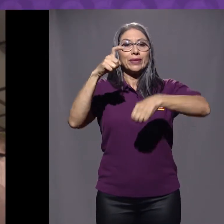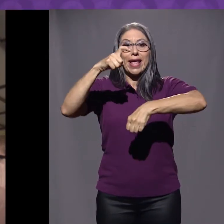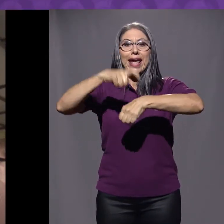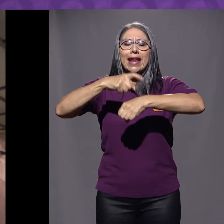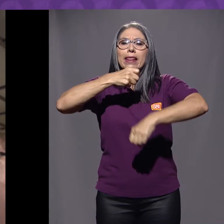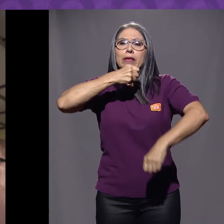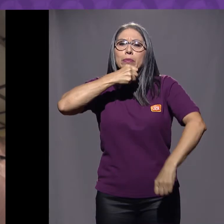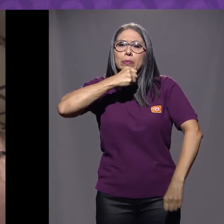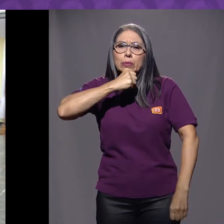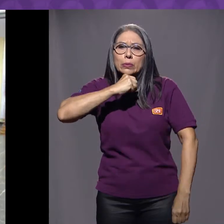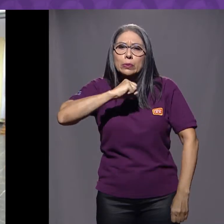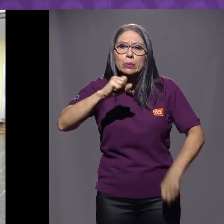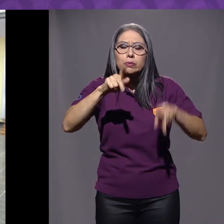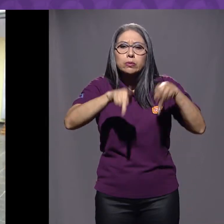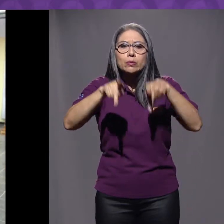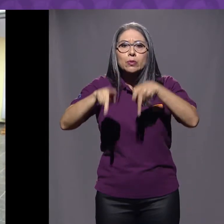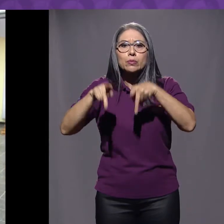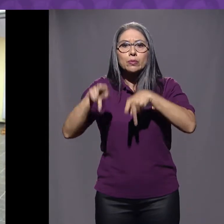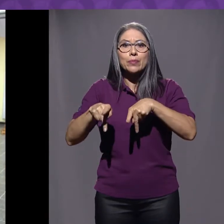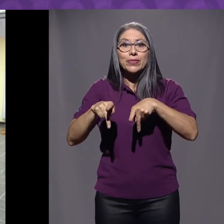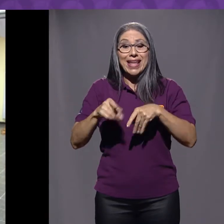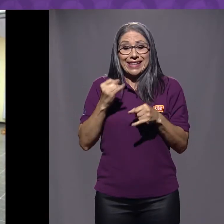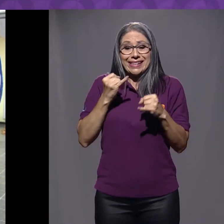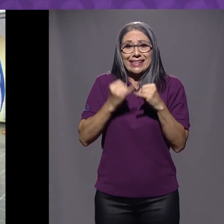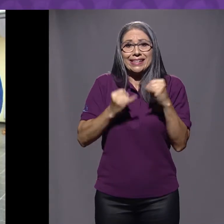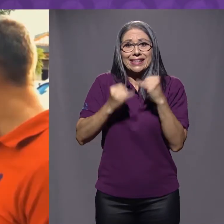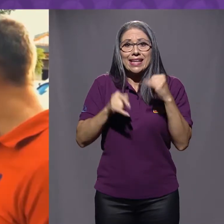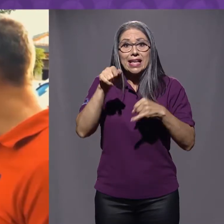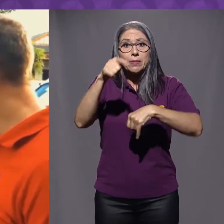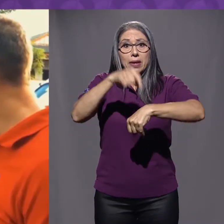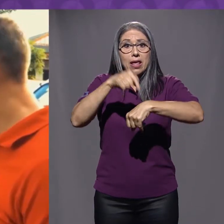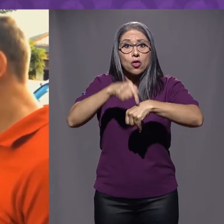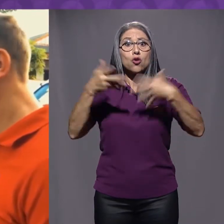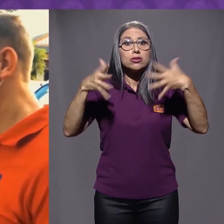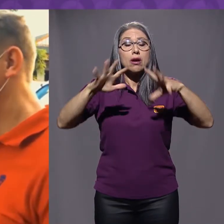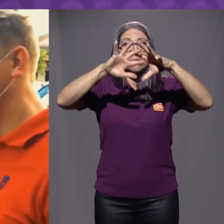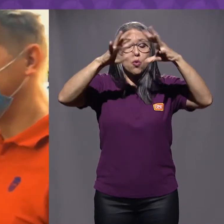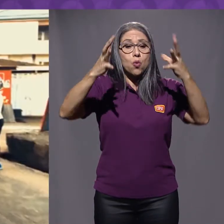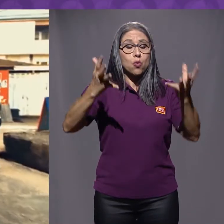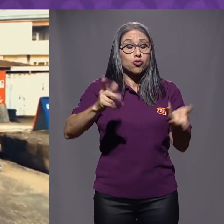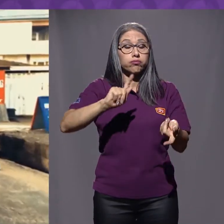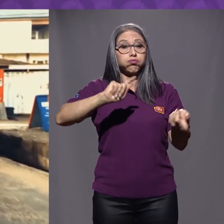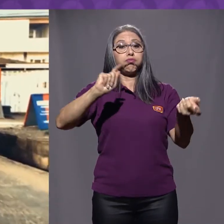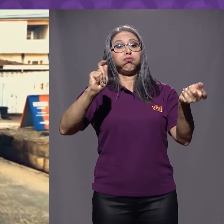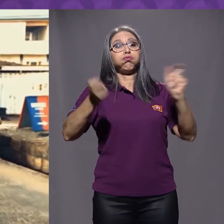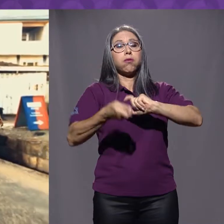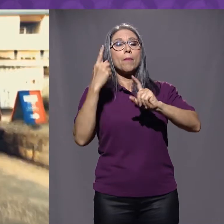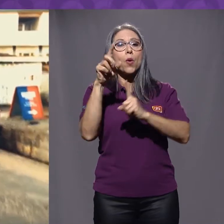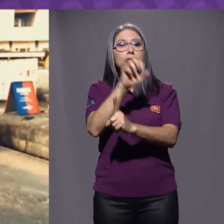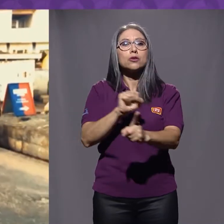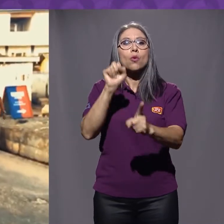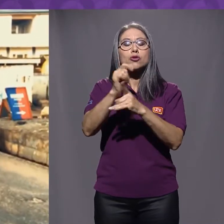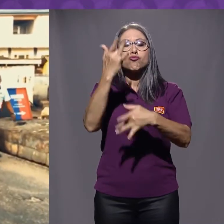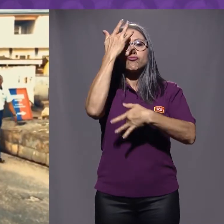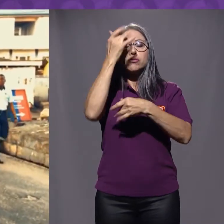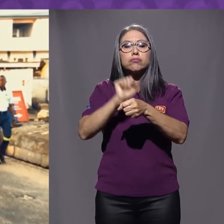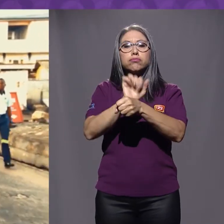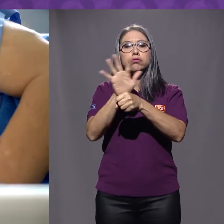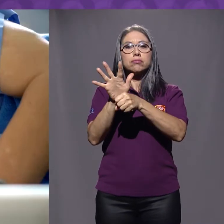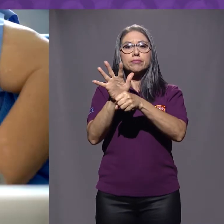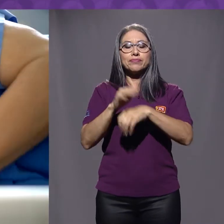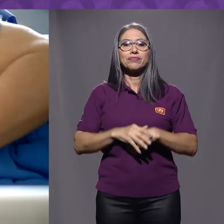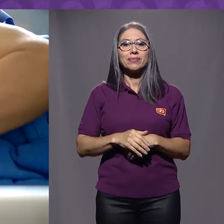envejecimiento. Es en la recta final de este mismo periodo que el mundo se pone de cabeza debido a la pandemia del